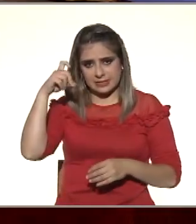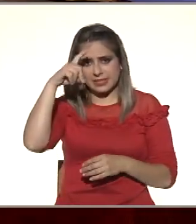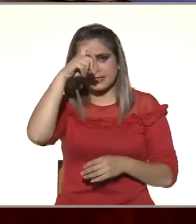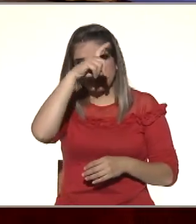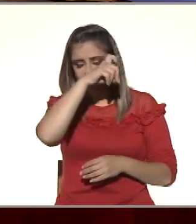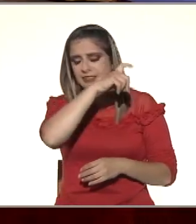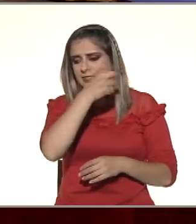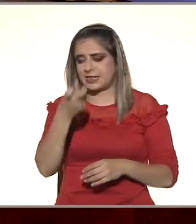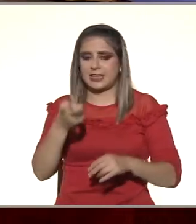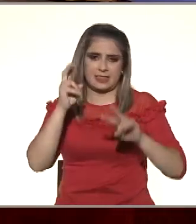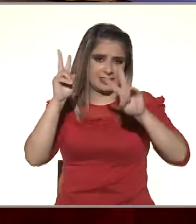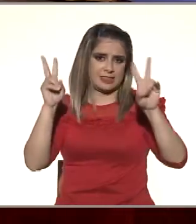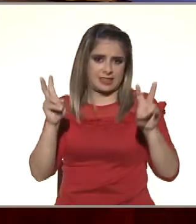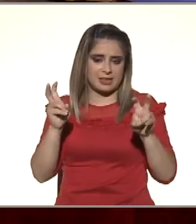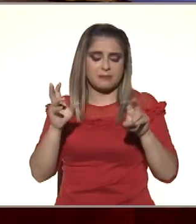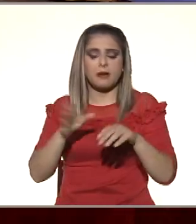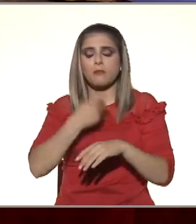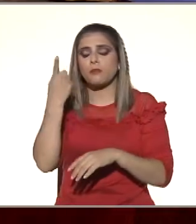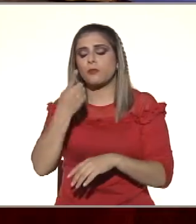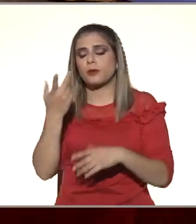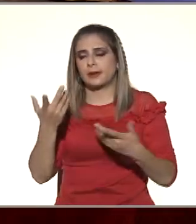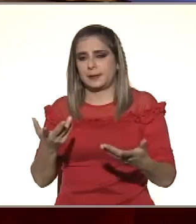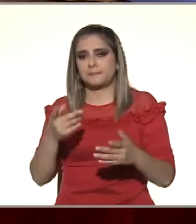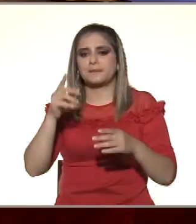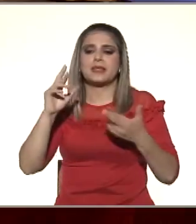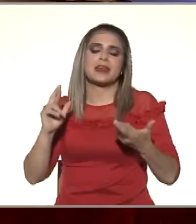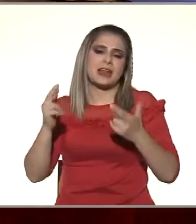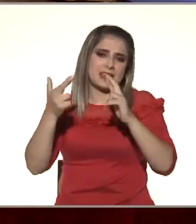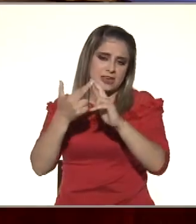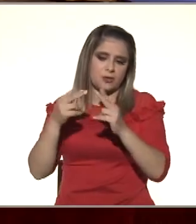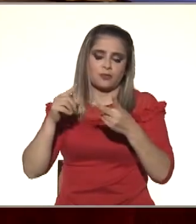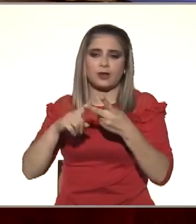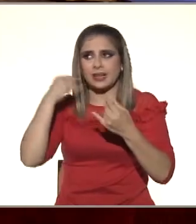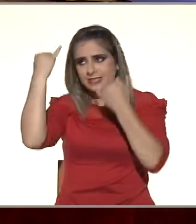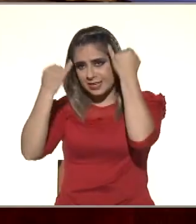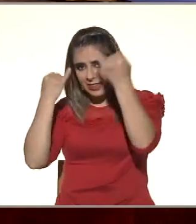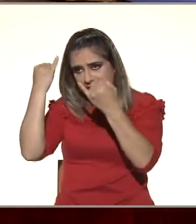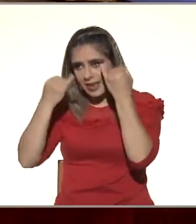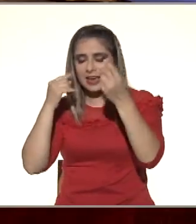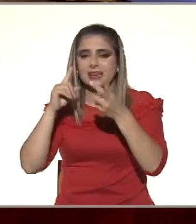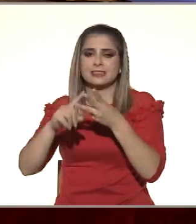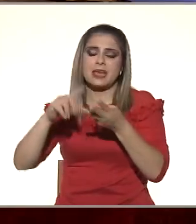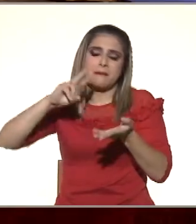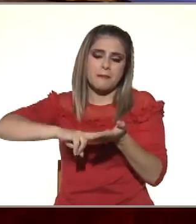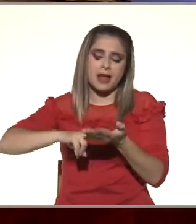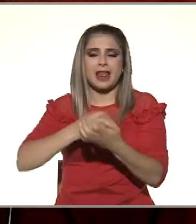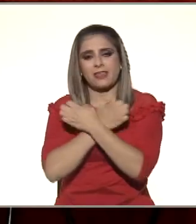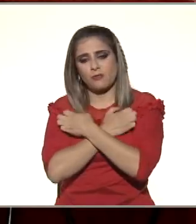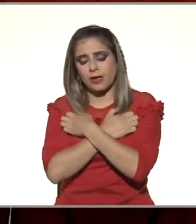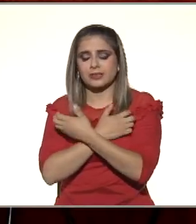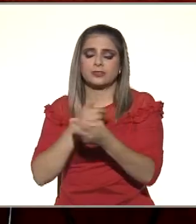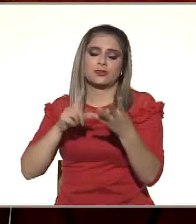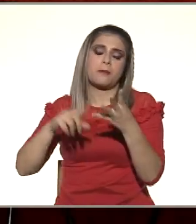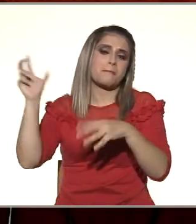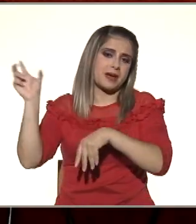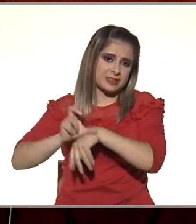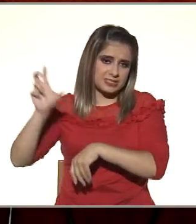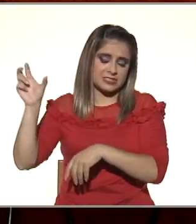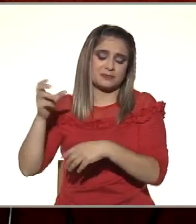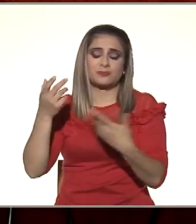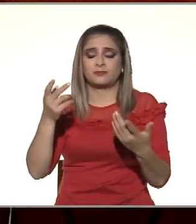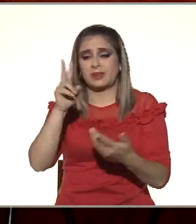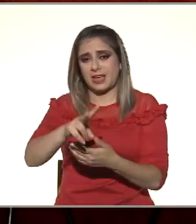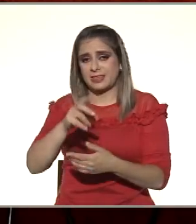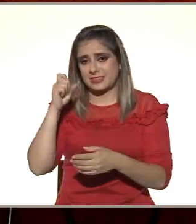sobre este tema, ya que interfiere, por ejemplo, la religión, los mitos, los valores, la educación, el machismo. Complicado porque